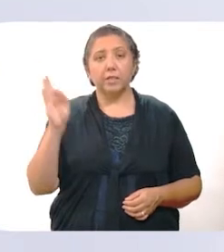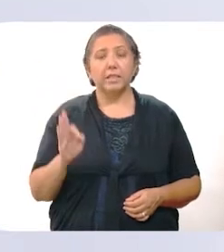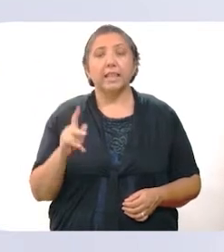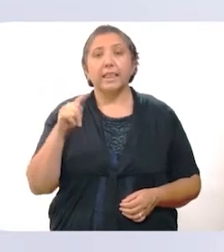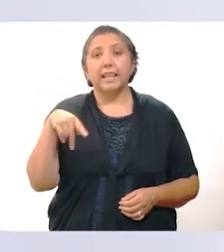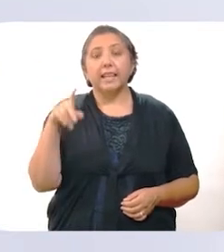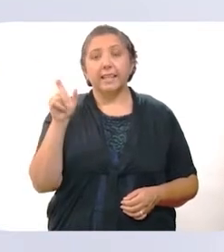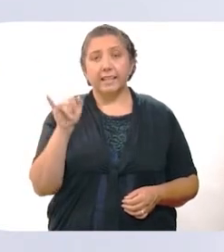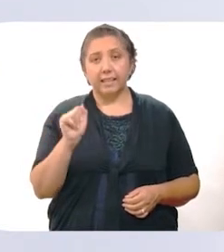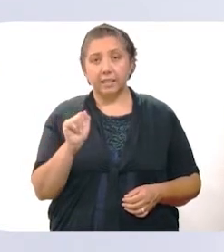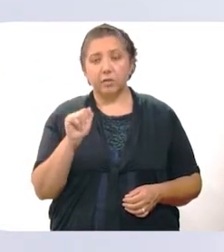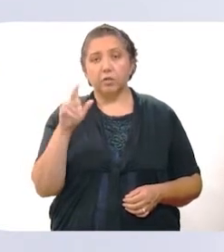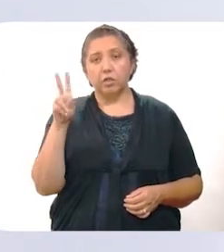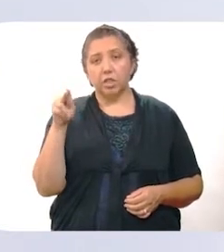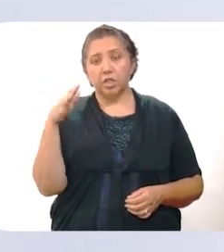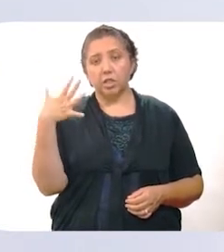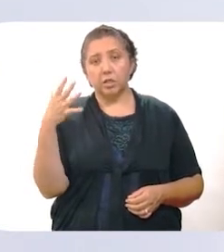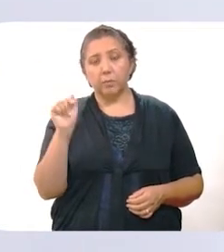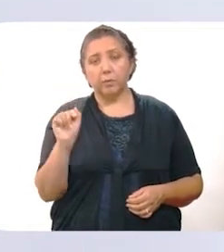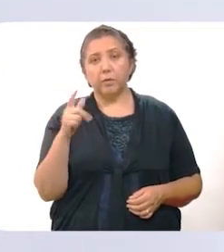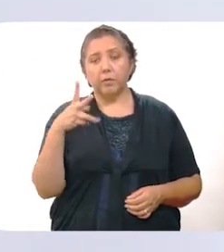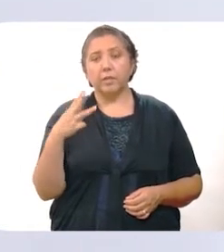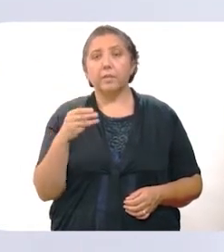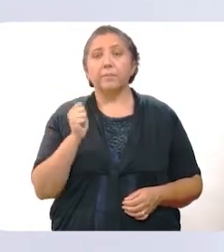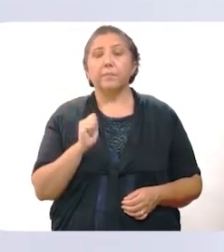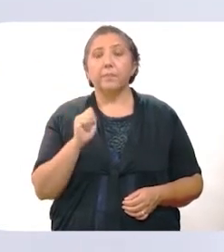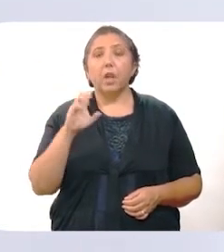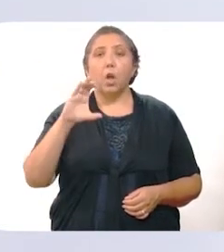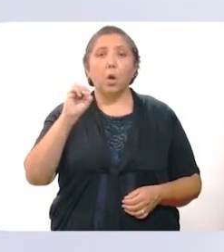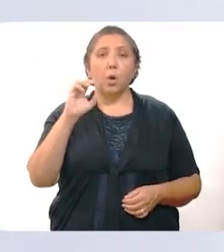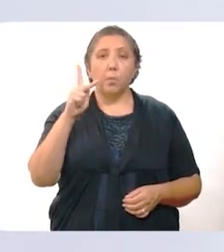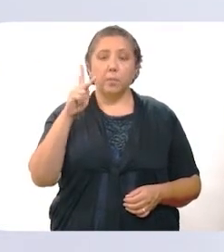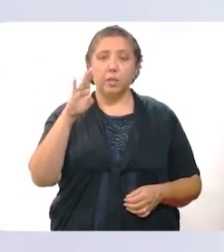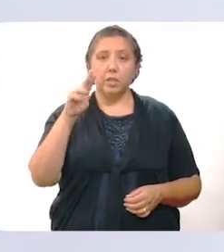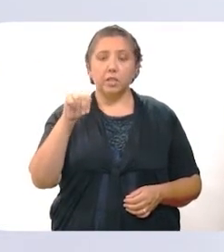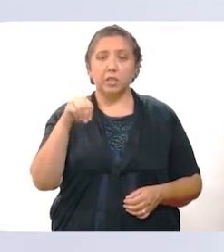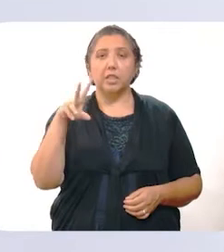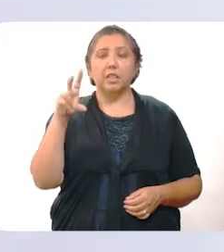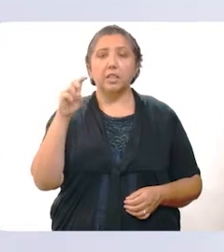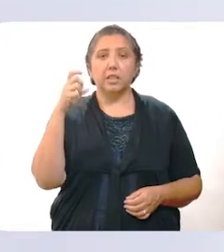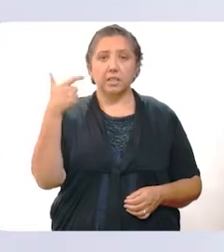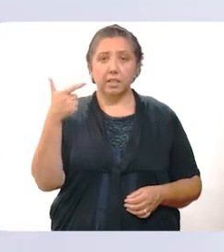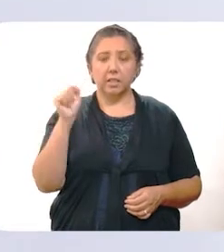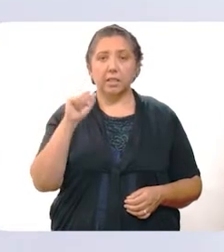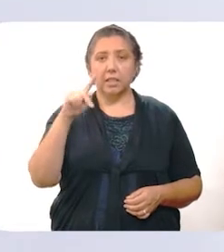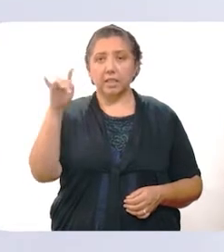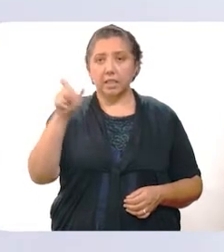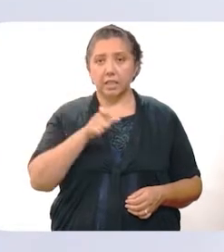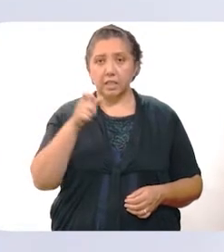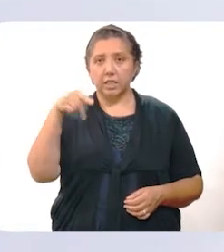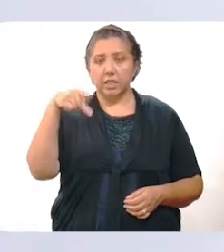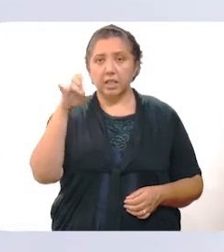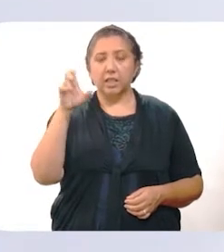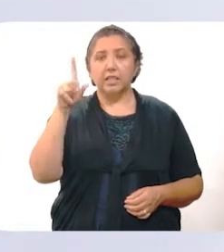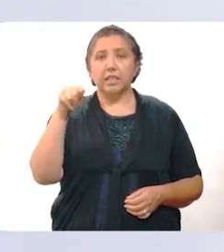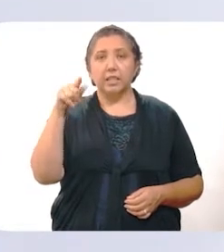Tequit 85.3%, Opichén 37.7%, Tixcacalcupul